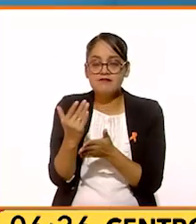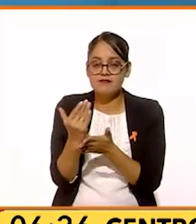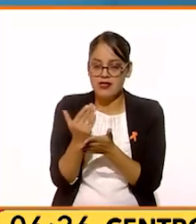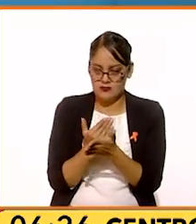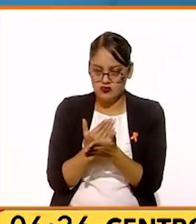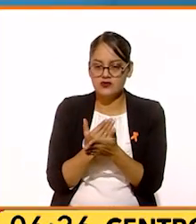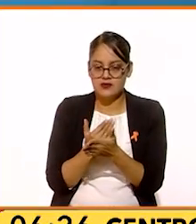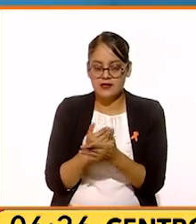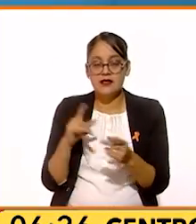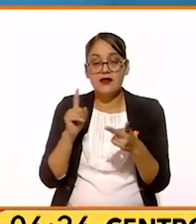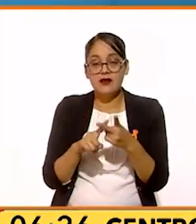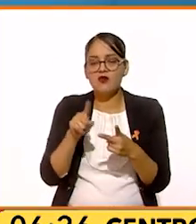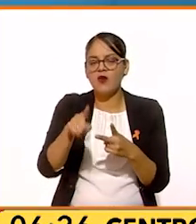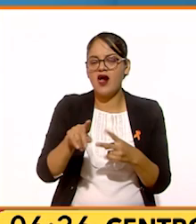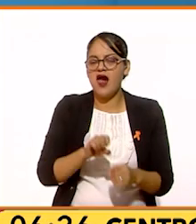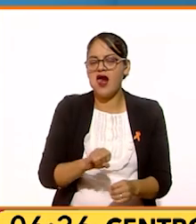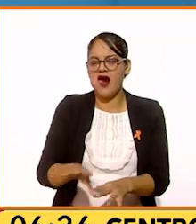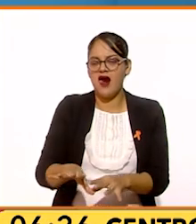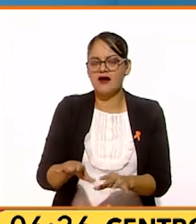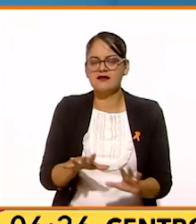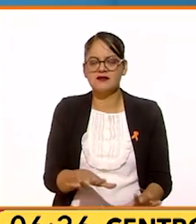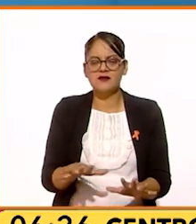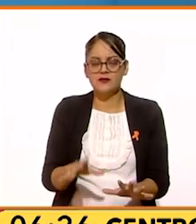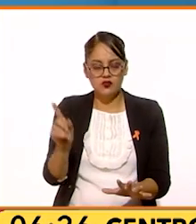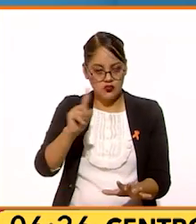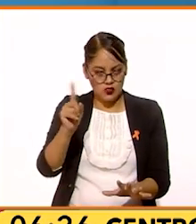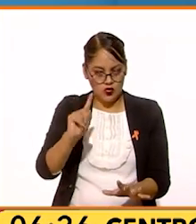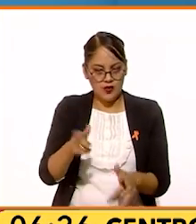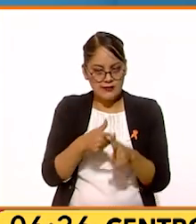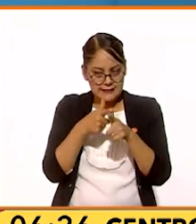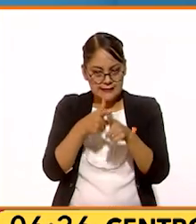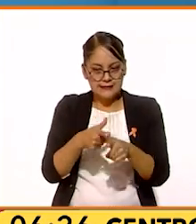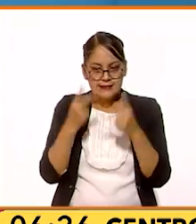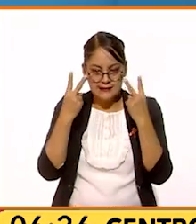no debemos de bajar la guardia. Tenemos que seguir